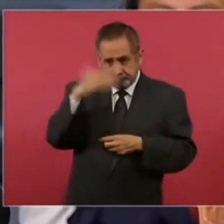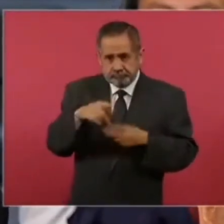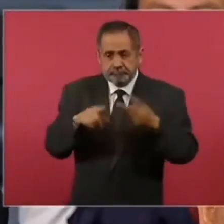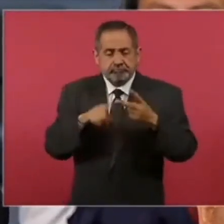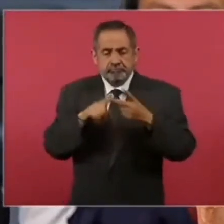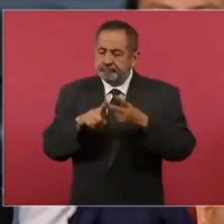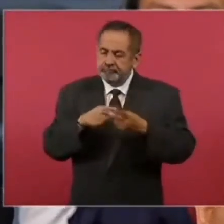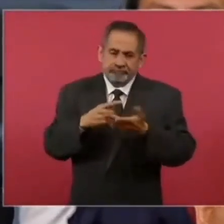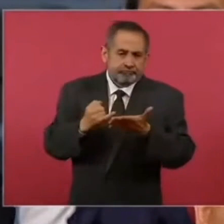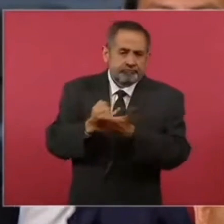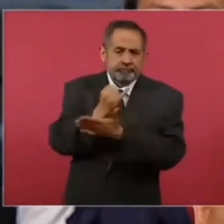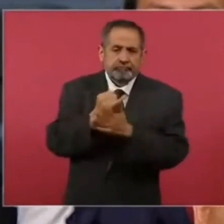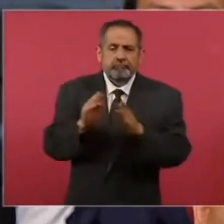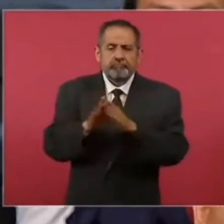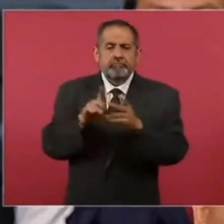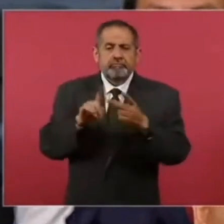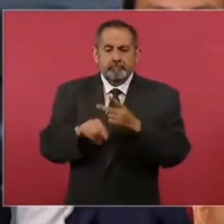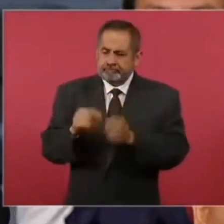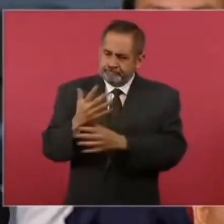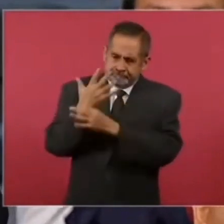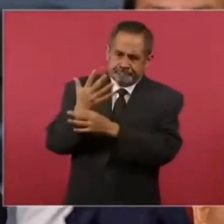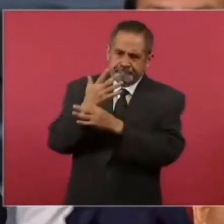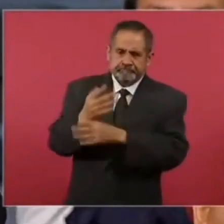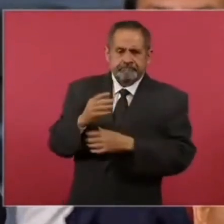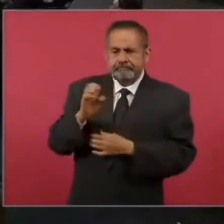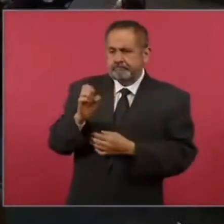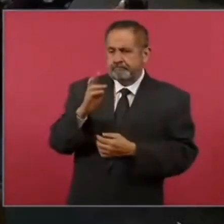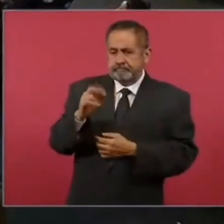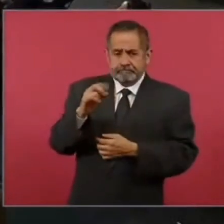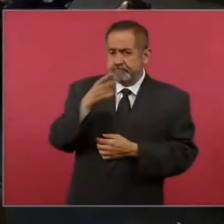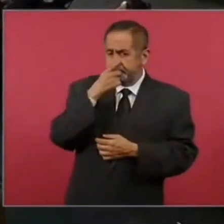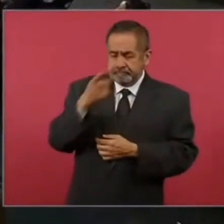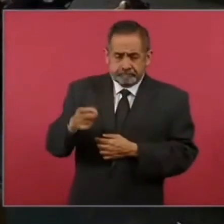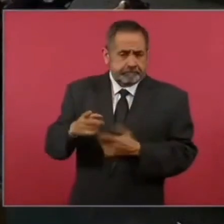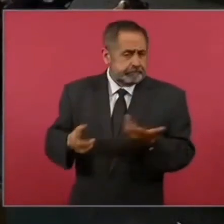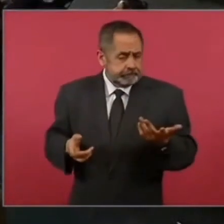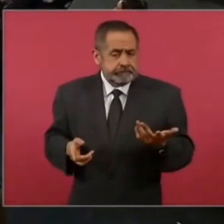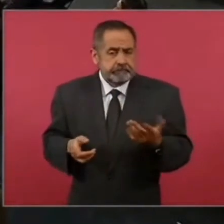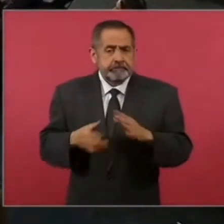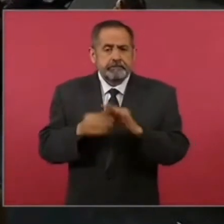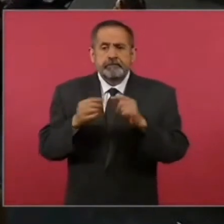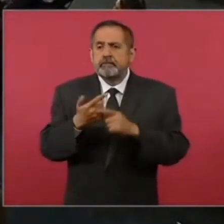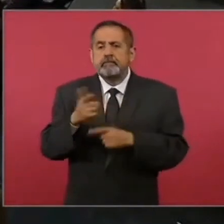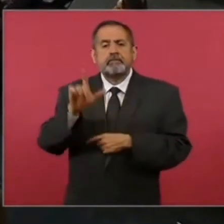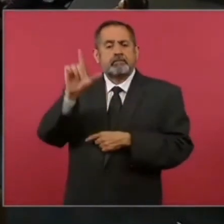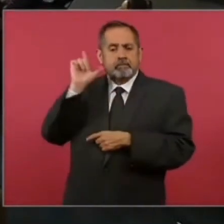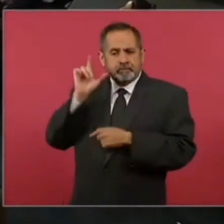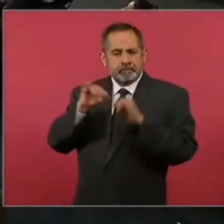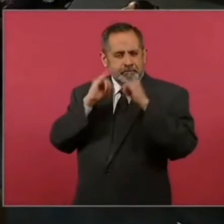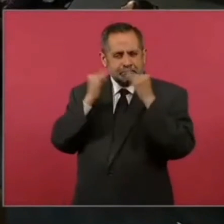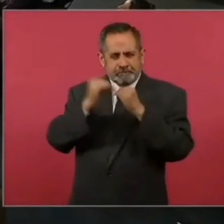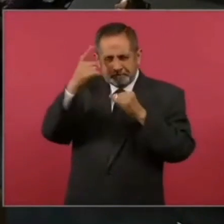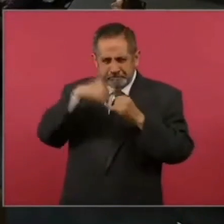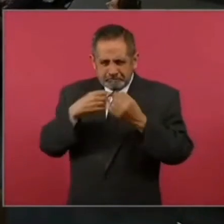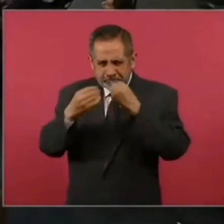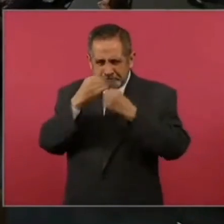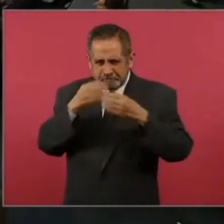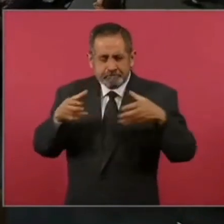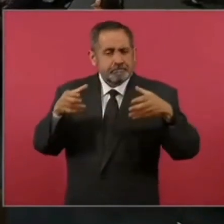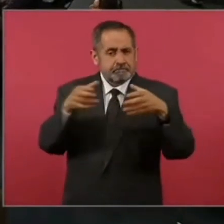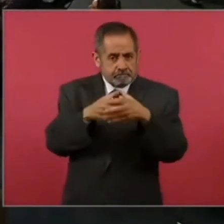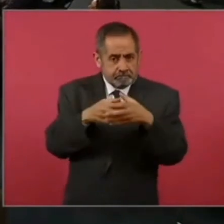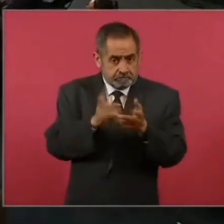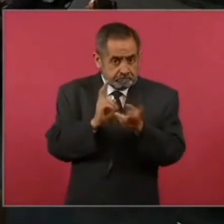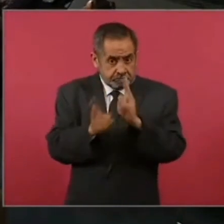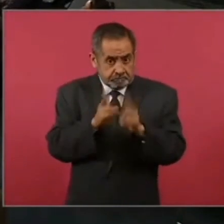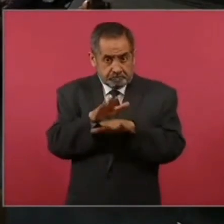de esta decisión de boca del propio canciller? ¿Se trató el tema el pasado lunes en la reunión que tuvieron en la